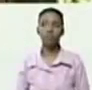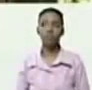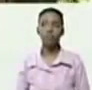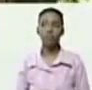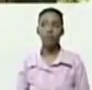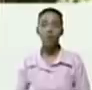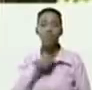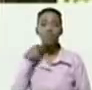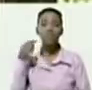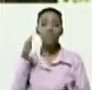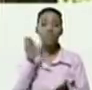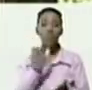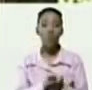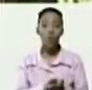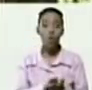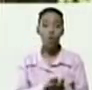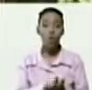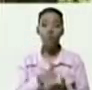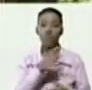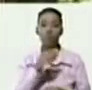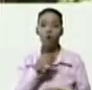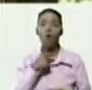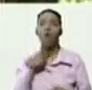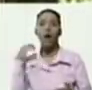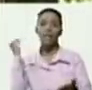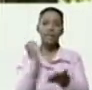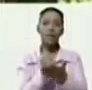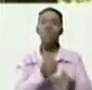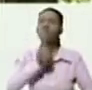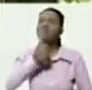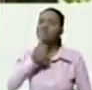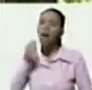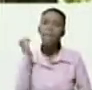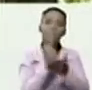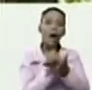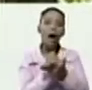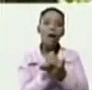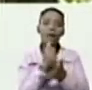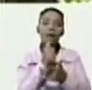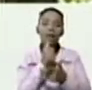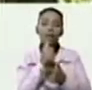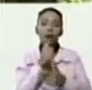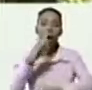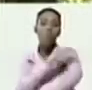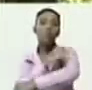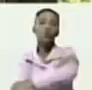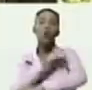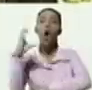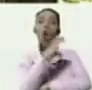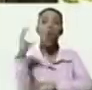Murió. No, no murió, lo asesinaron. ¿Quién lo asesinó? La oligarquía colombiana. ¿Quién detrás de la oligarquía